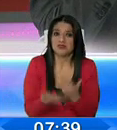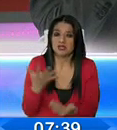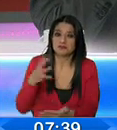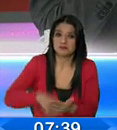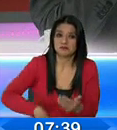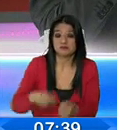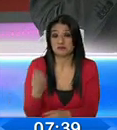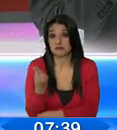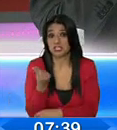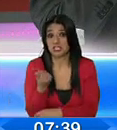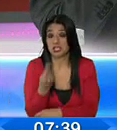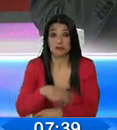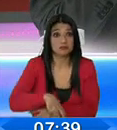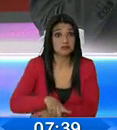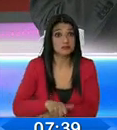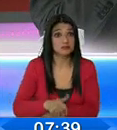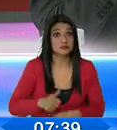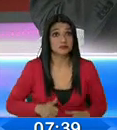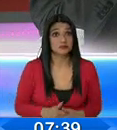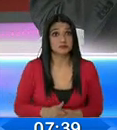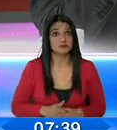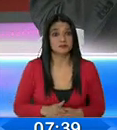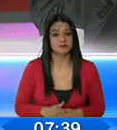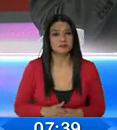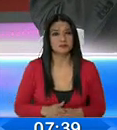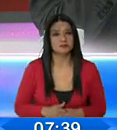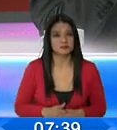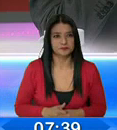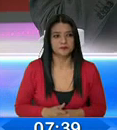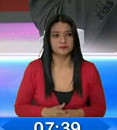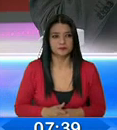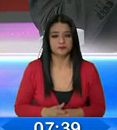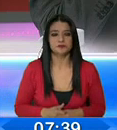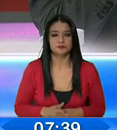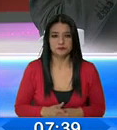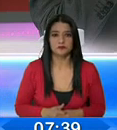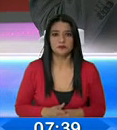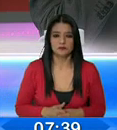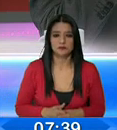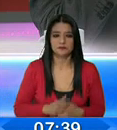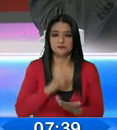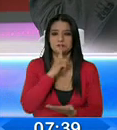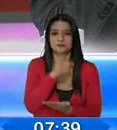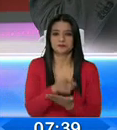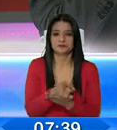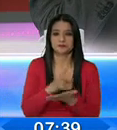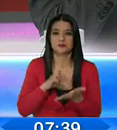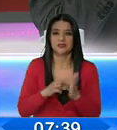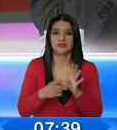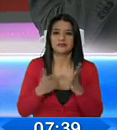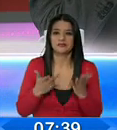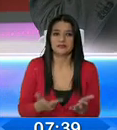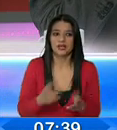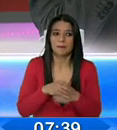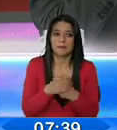plata. Yo creo que efectivamente esto ha licenciado muchísimo la arbitrariedad y el abuso en el uso de